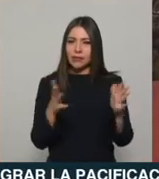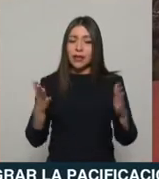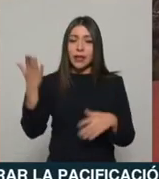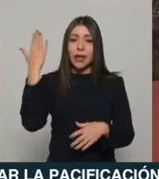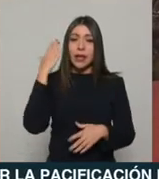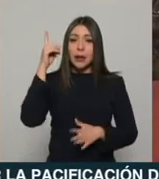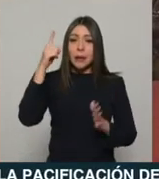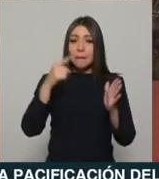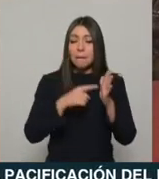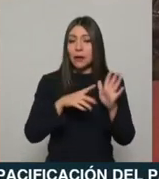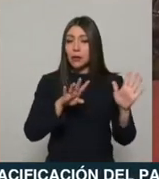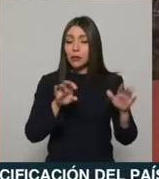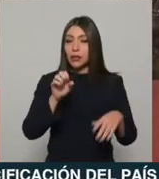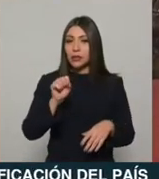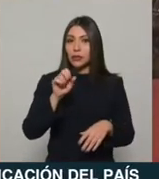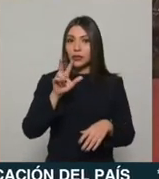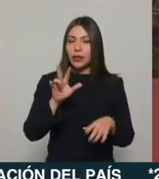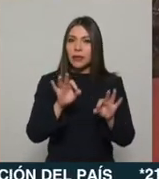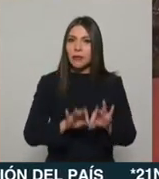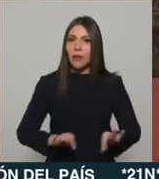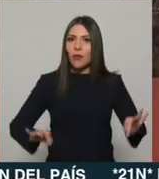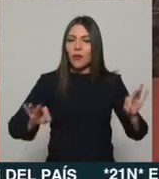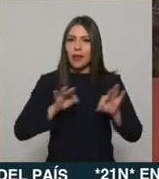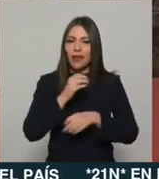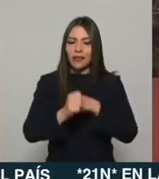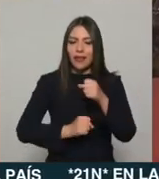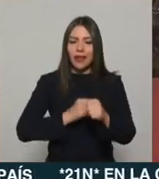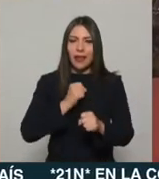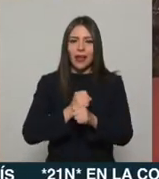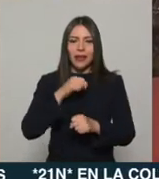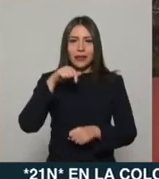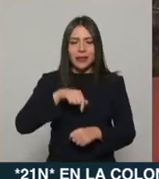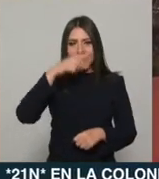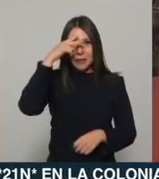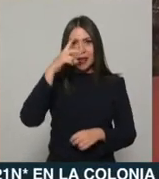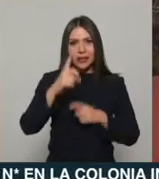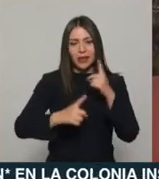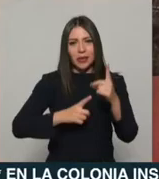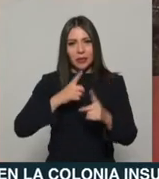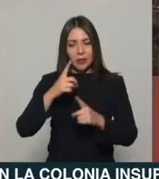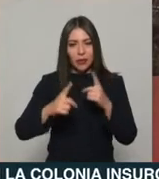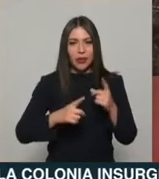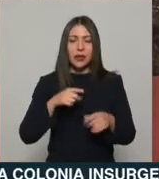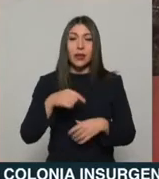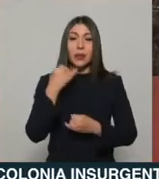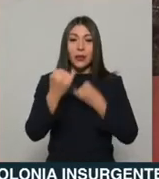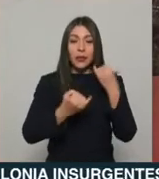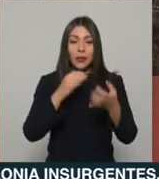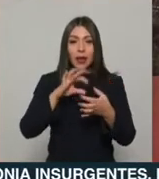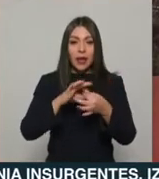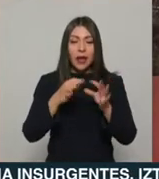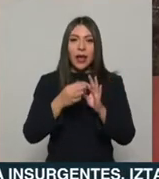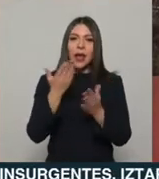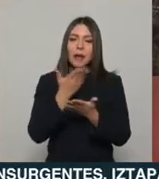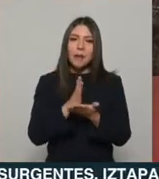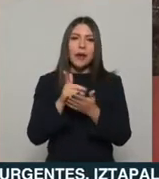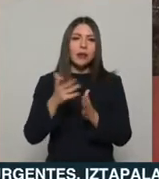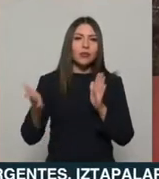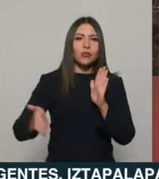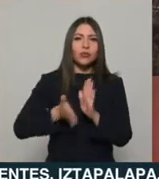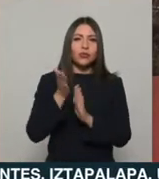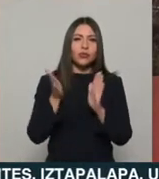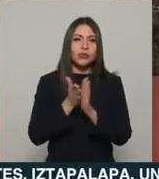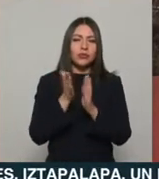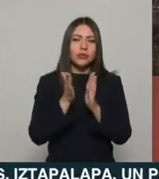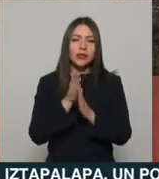año determinante para el deporte en México porque además de los Juegos Olímpicos también se creó la infraestructura más importante de